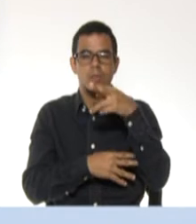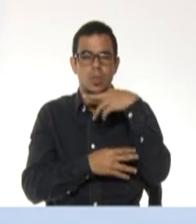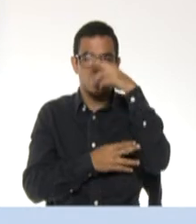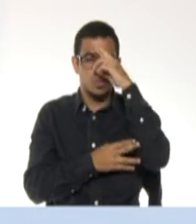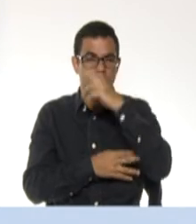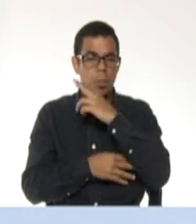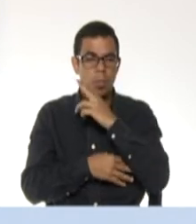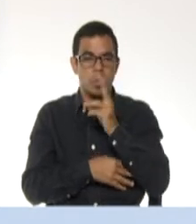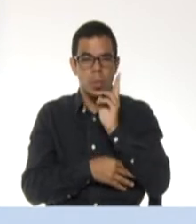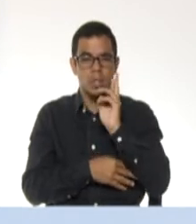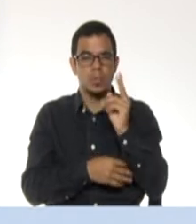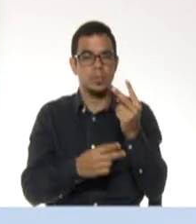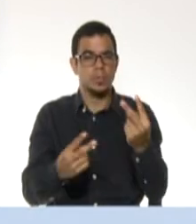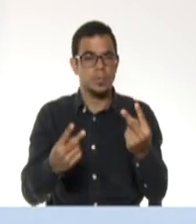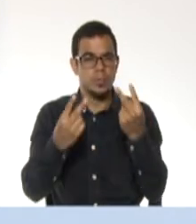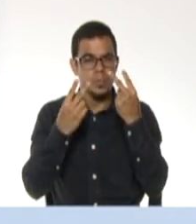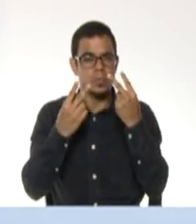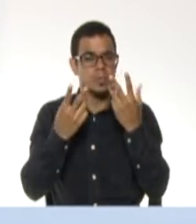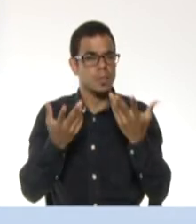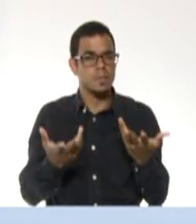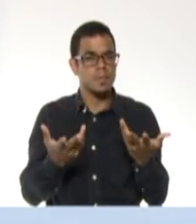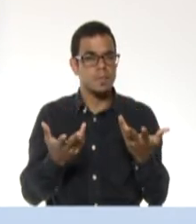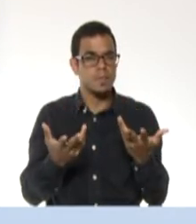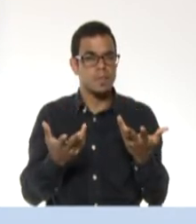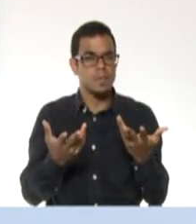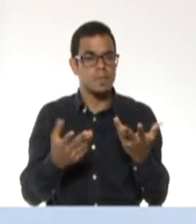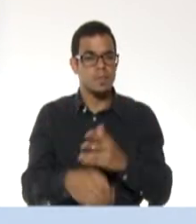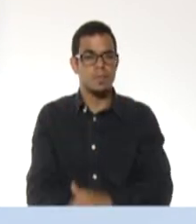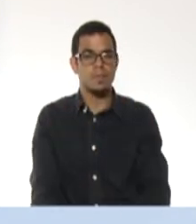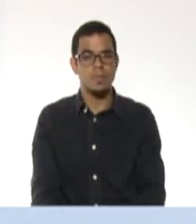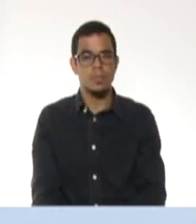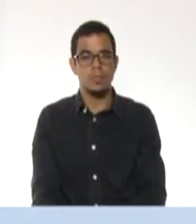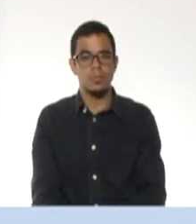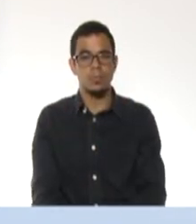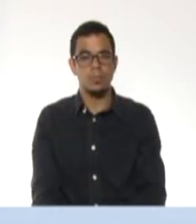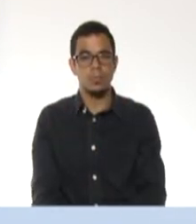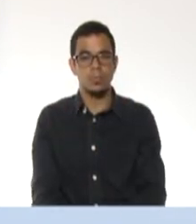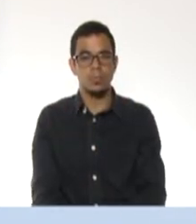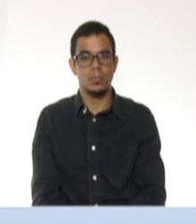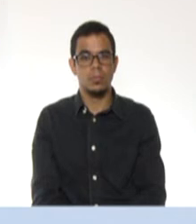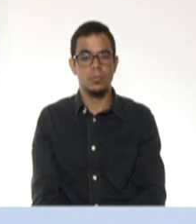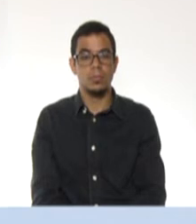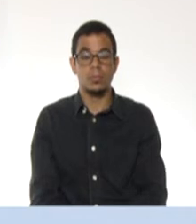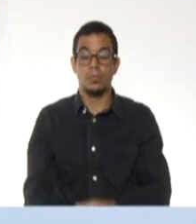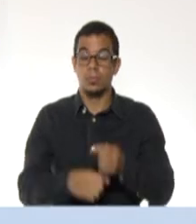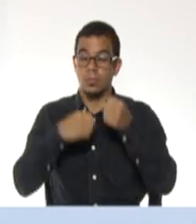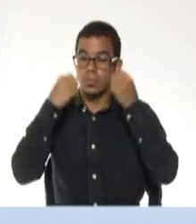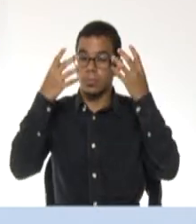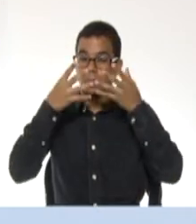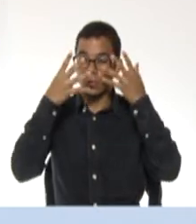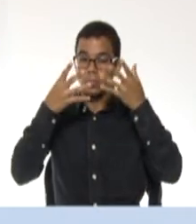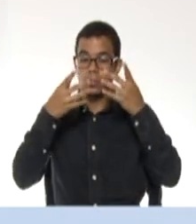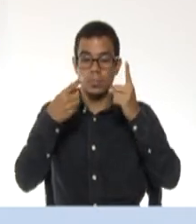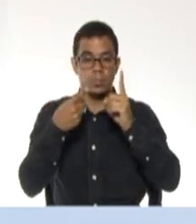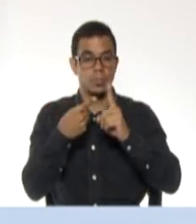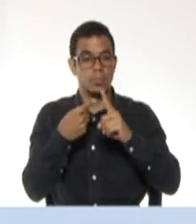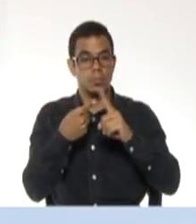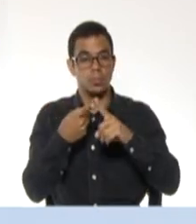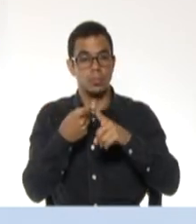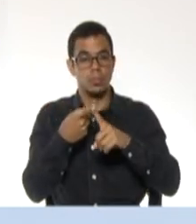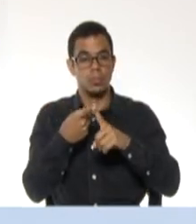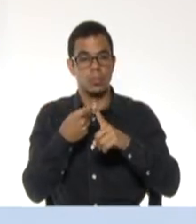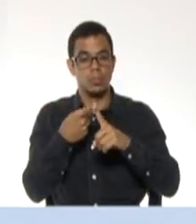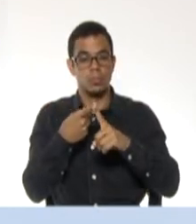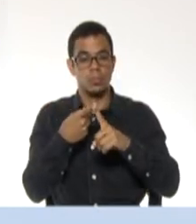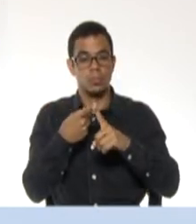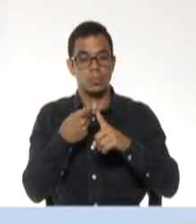que están observando el día de hoy nuestro programa? Las recomendaciones en primer momento,